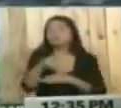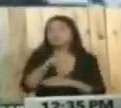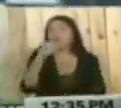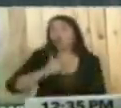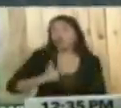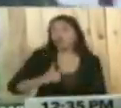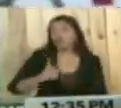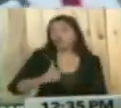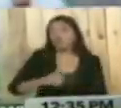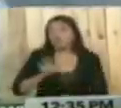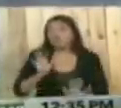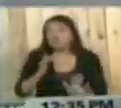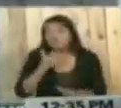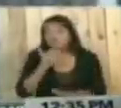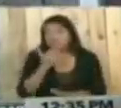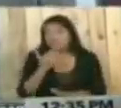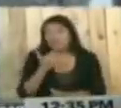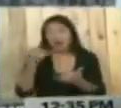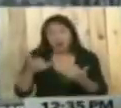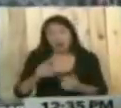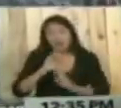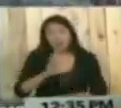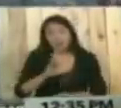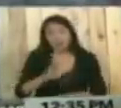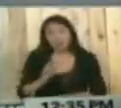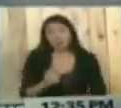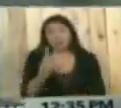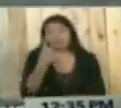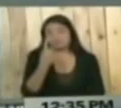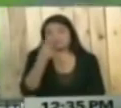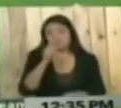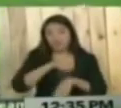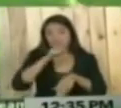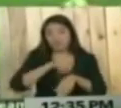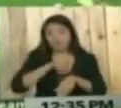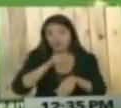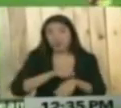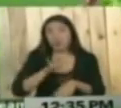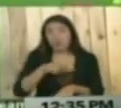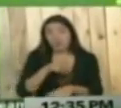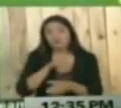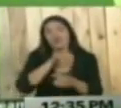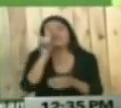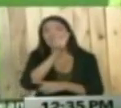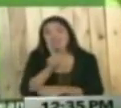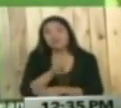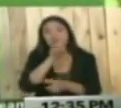con este resultado parcial en la primera parte la clasificación a Venezuela en la segunda parte.